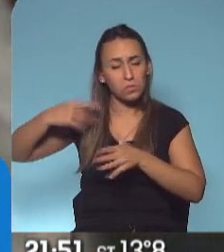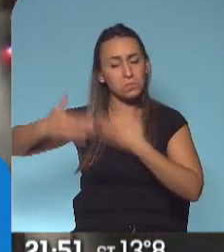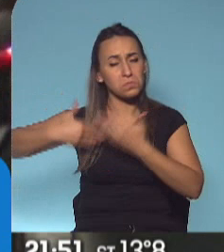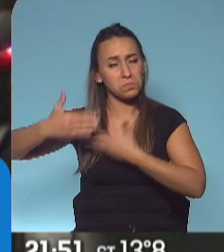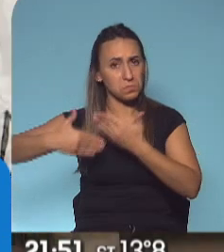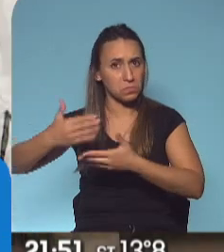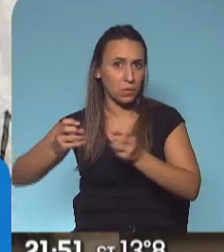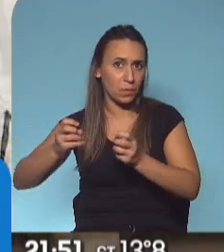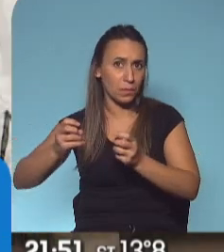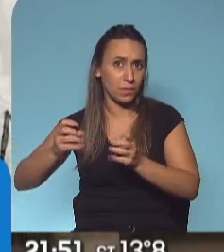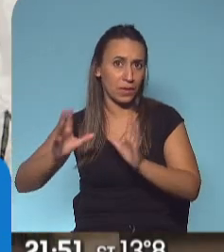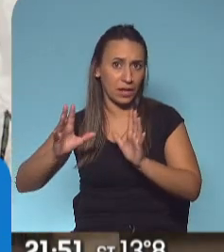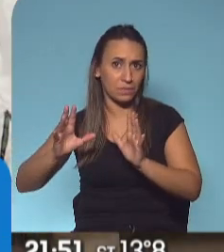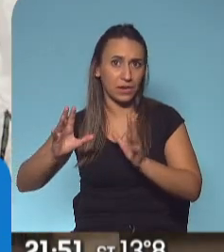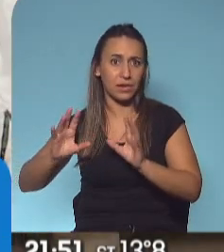Así que